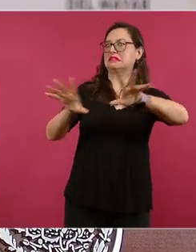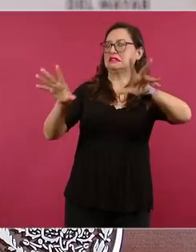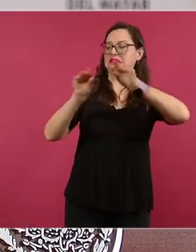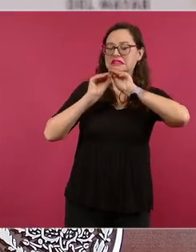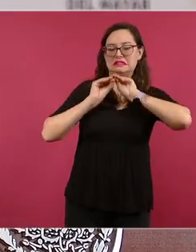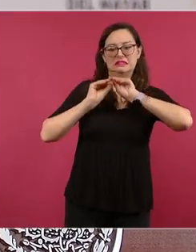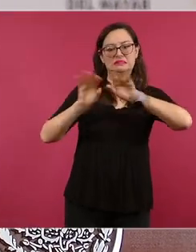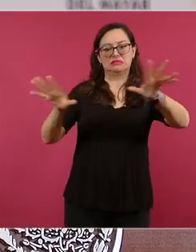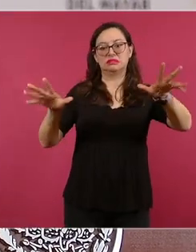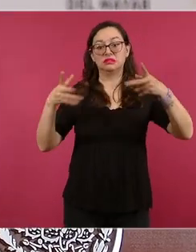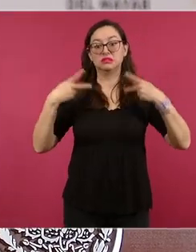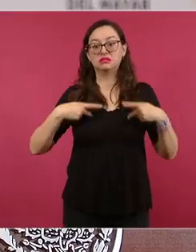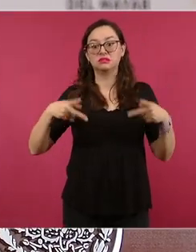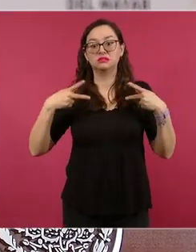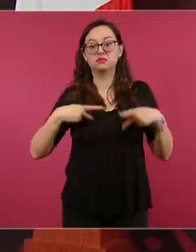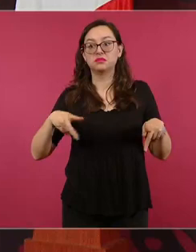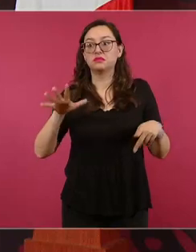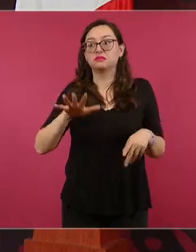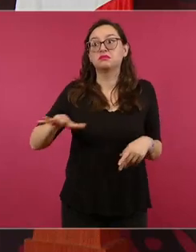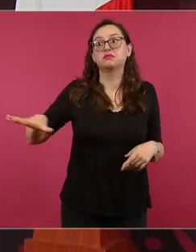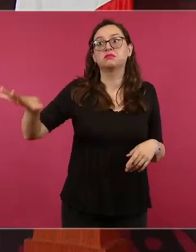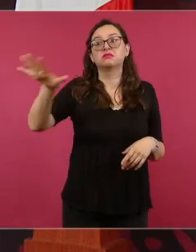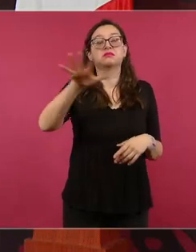la gente indefensa,